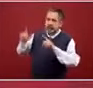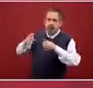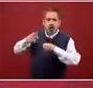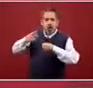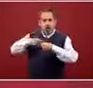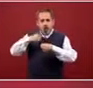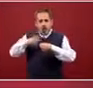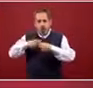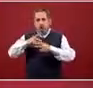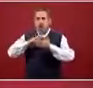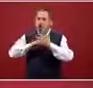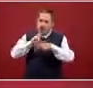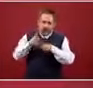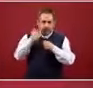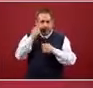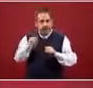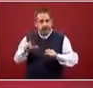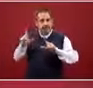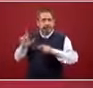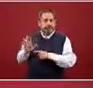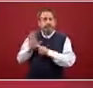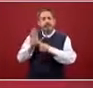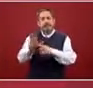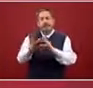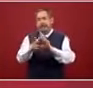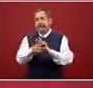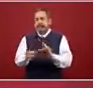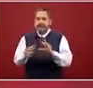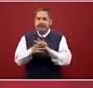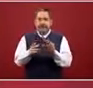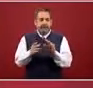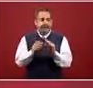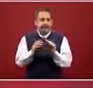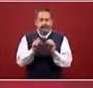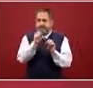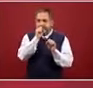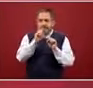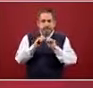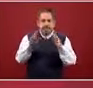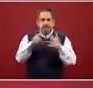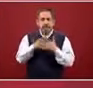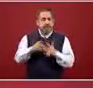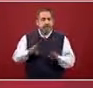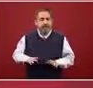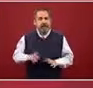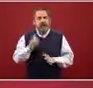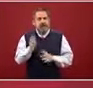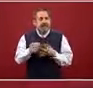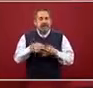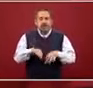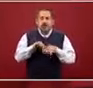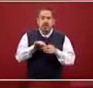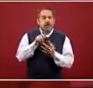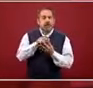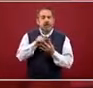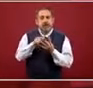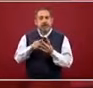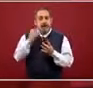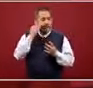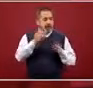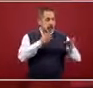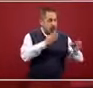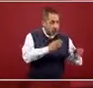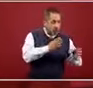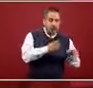colores, la podemos volver a traer, que explica o define o describe las características fundamentales de la fase 1,